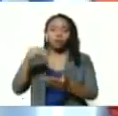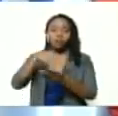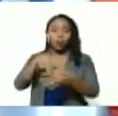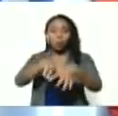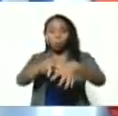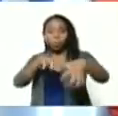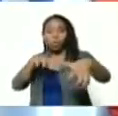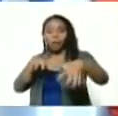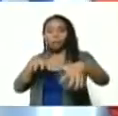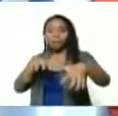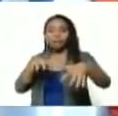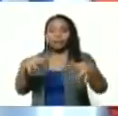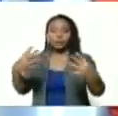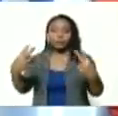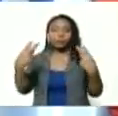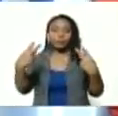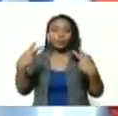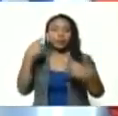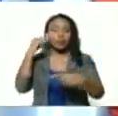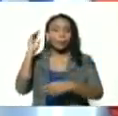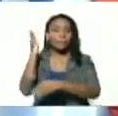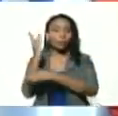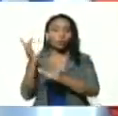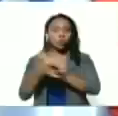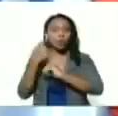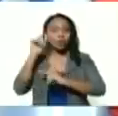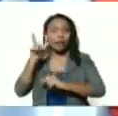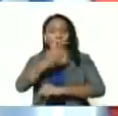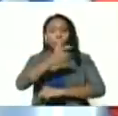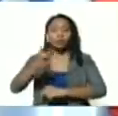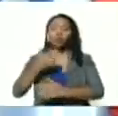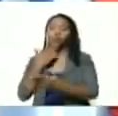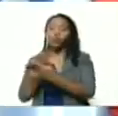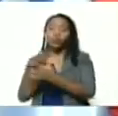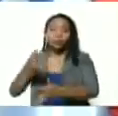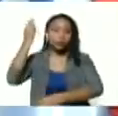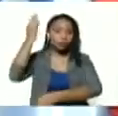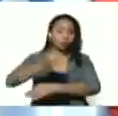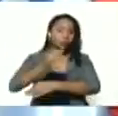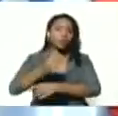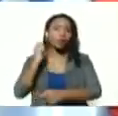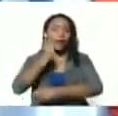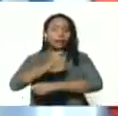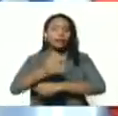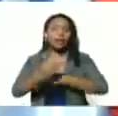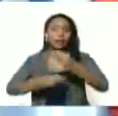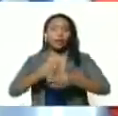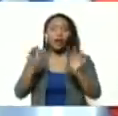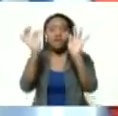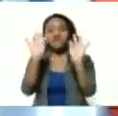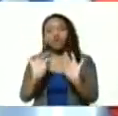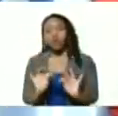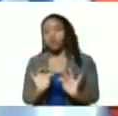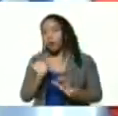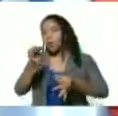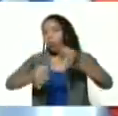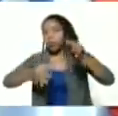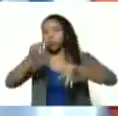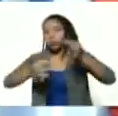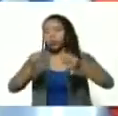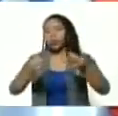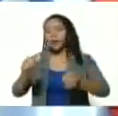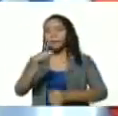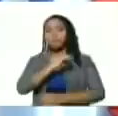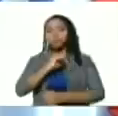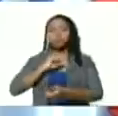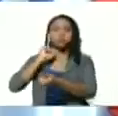Y de esta forma solicitar al tribunal que la persona, en lugar de ser objeto de una medida judicial privativa de